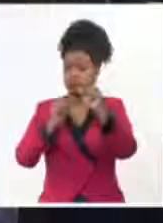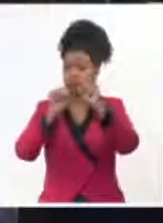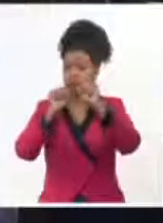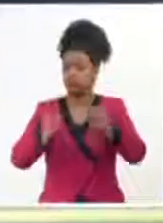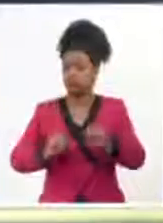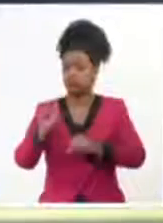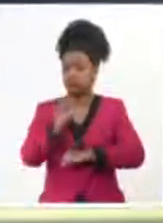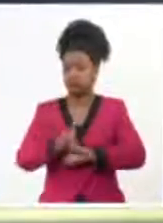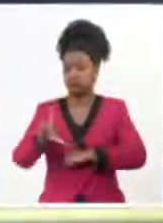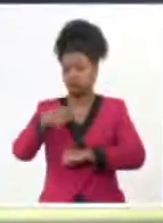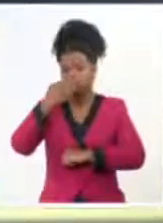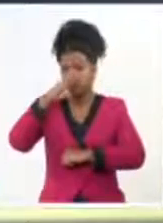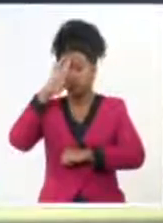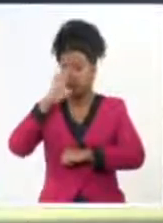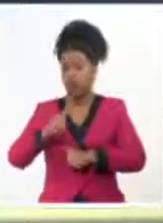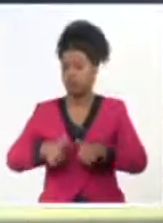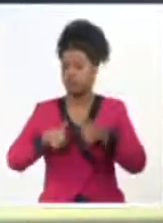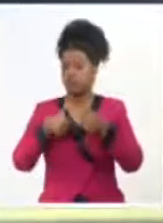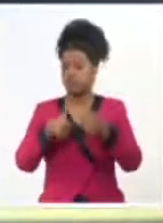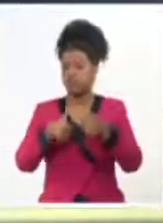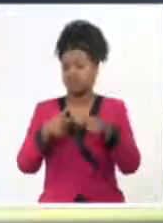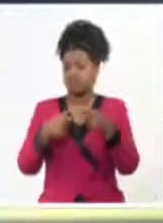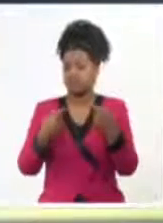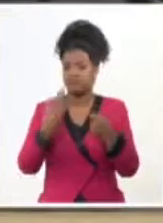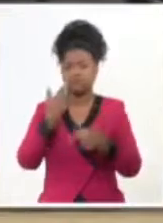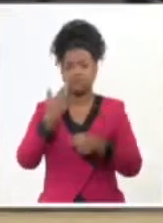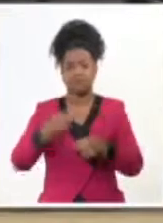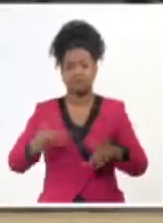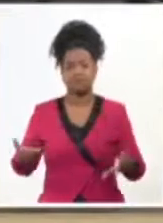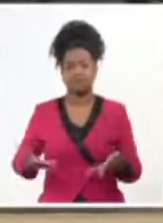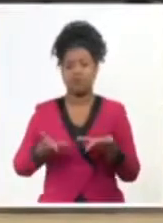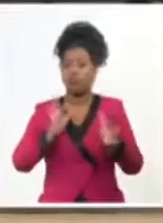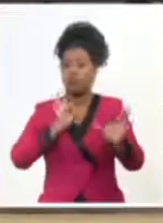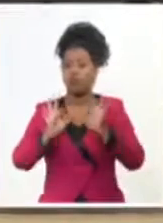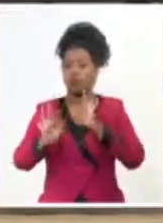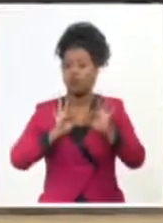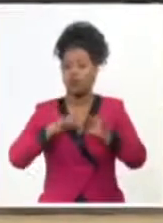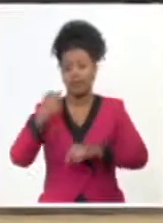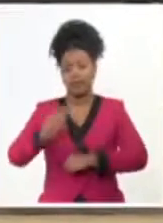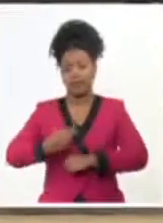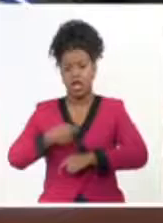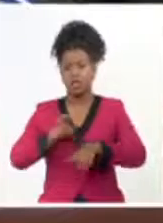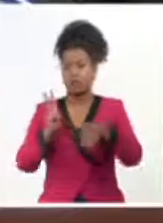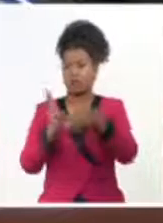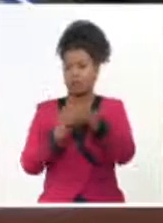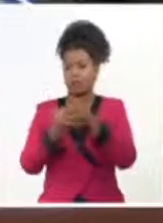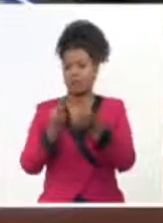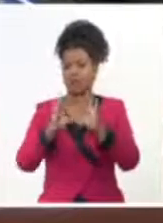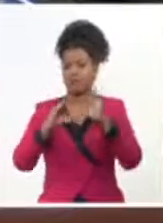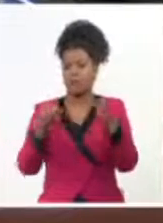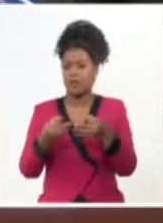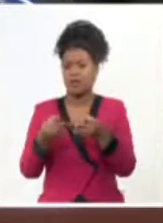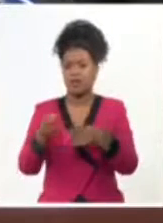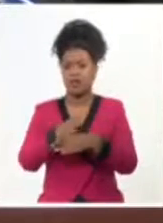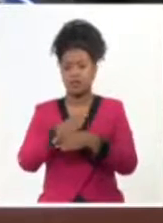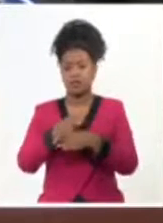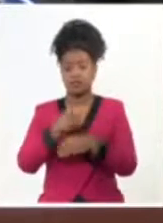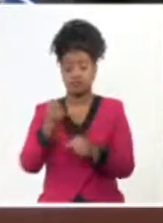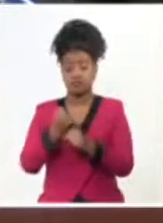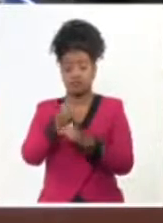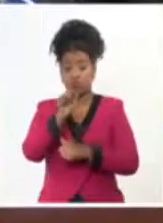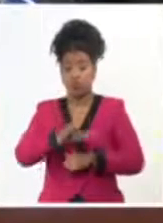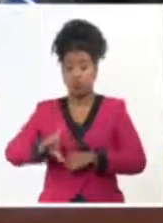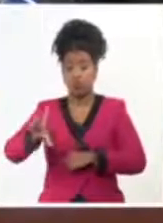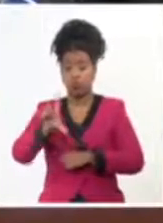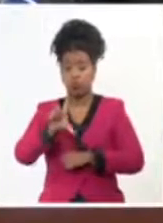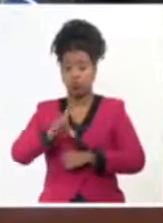socialista cubano en cuanto al reconocimiento, promoción y protección de los derechos. En la práctica socialista, el ejercicio de